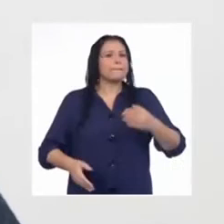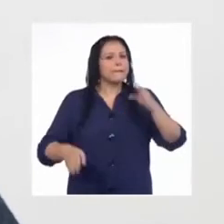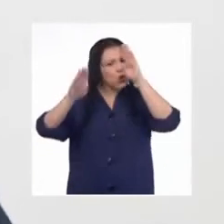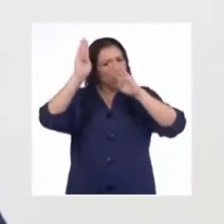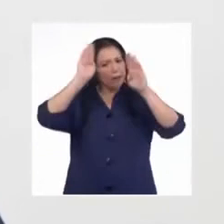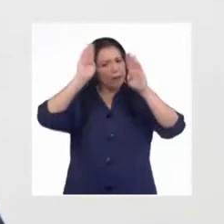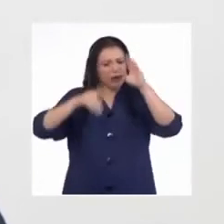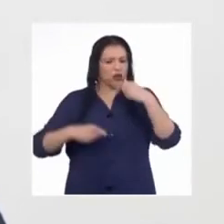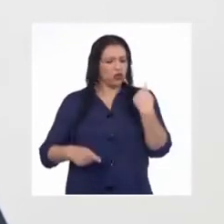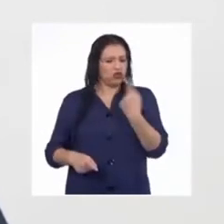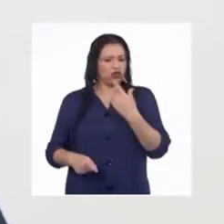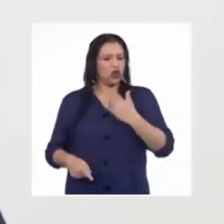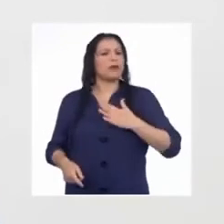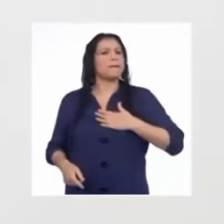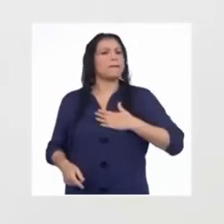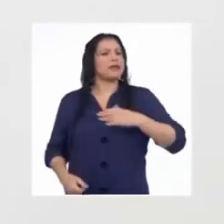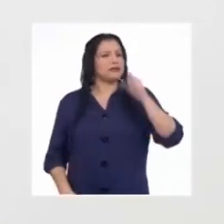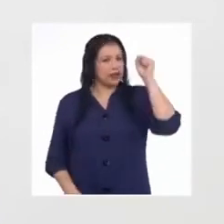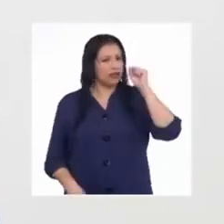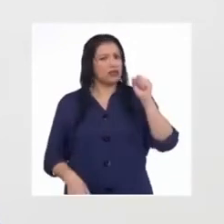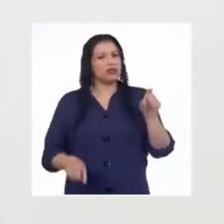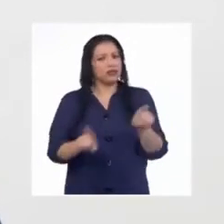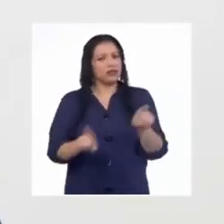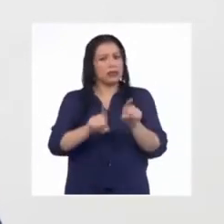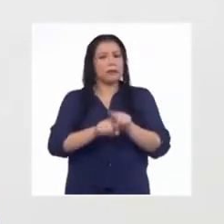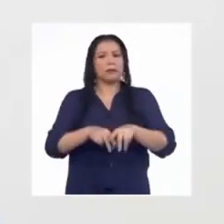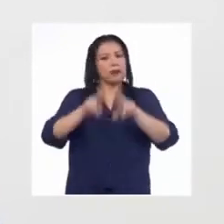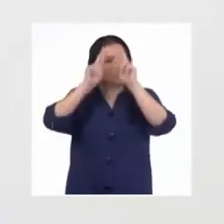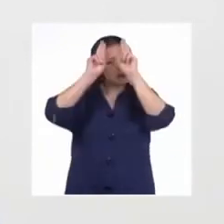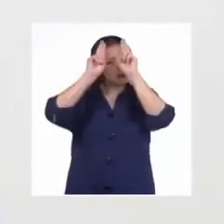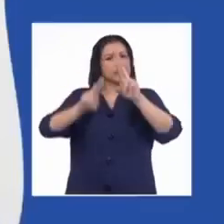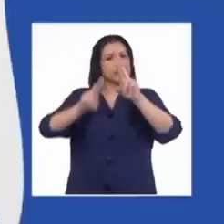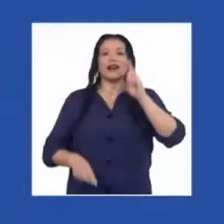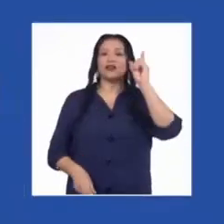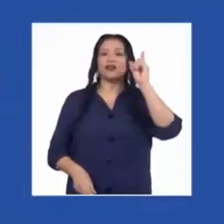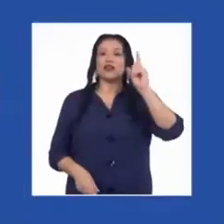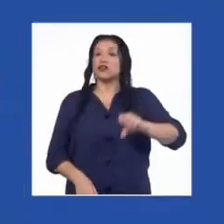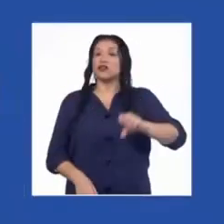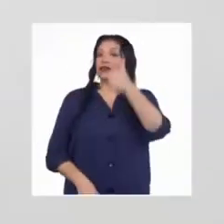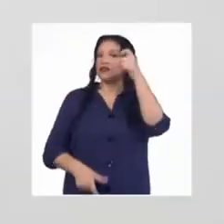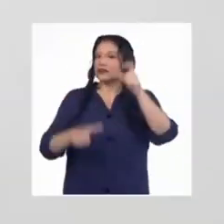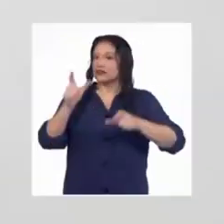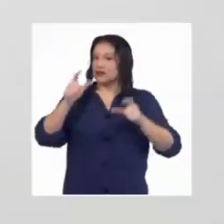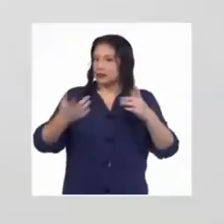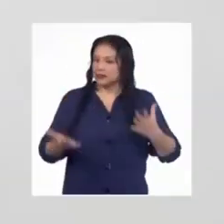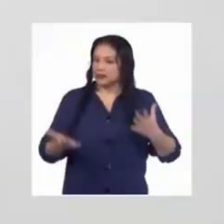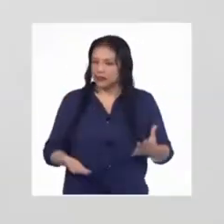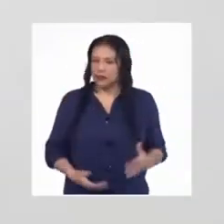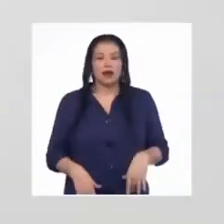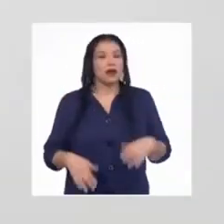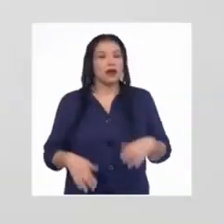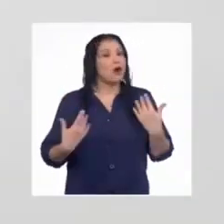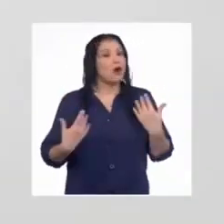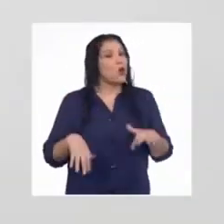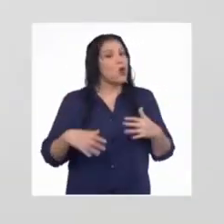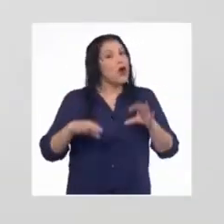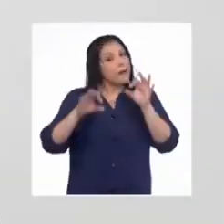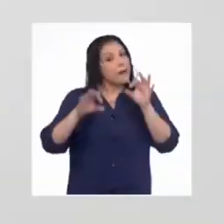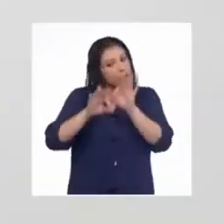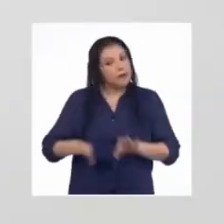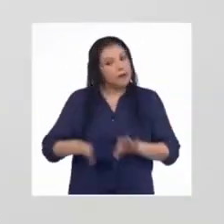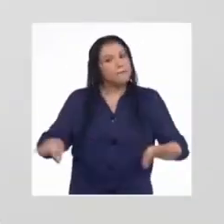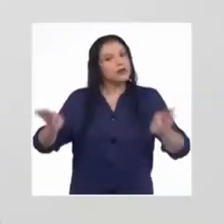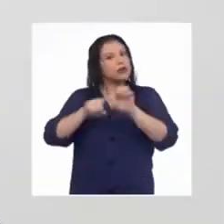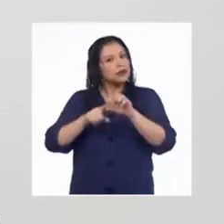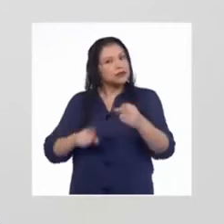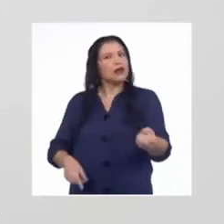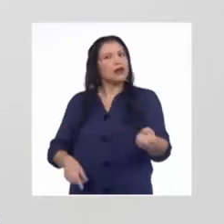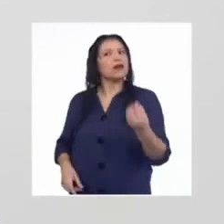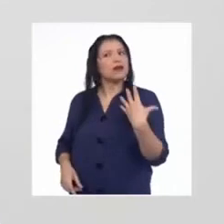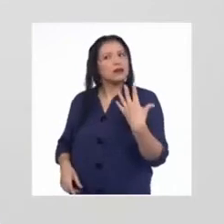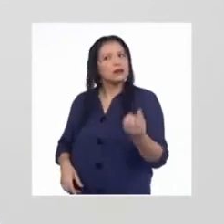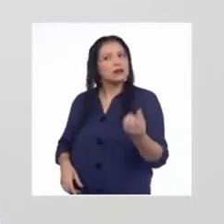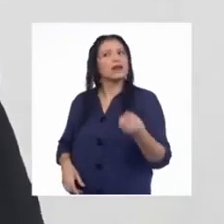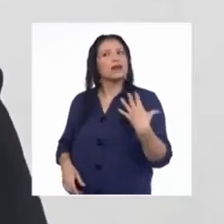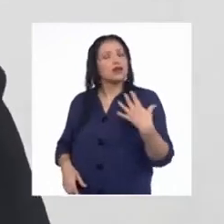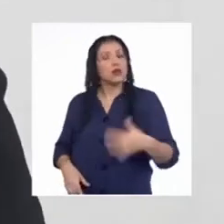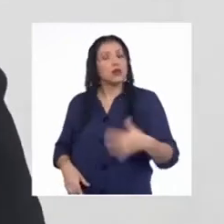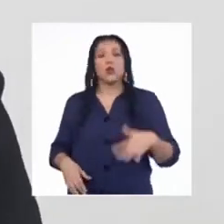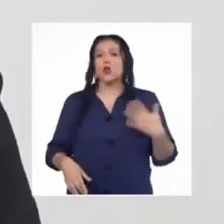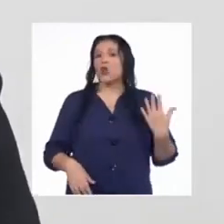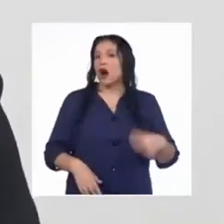solo por ejercer nuestros derechos, sino también por respetar los derechos de los demás. Es muy importante lo que nos dice la doctora